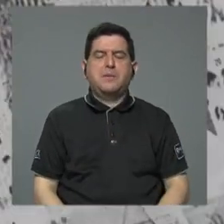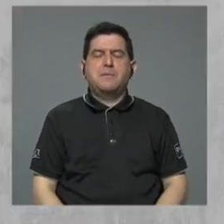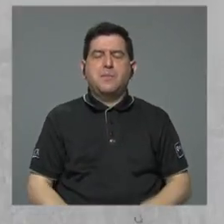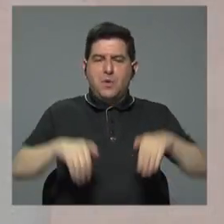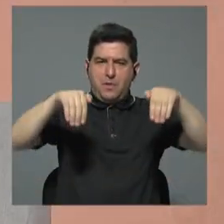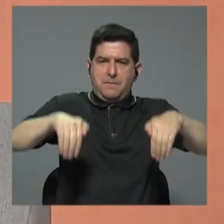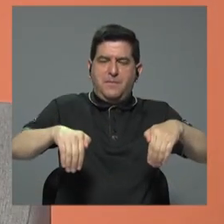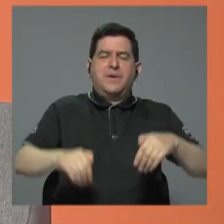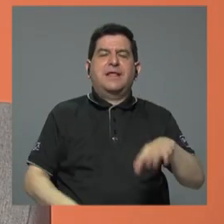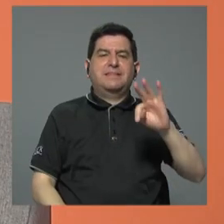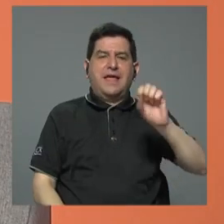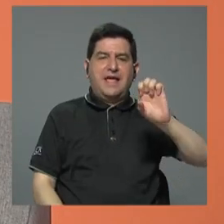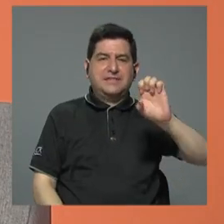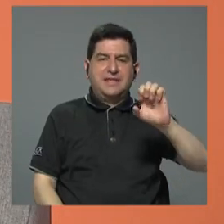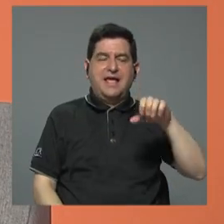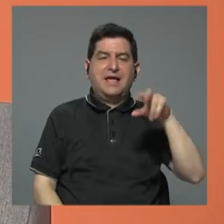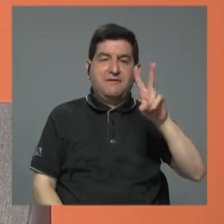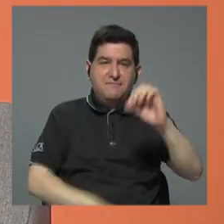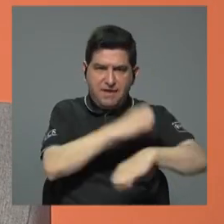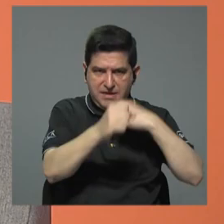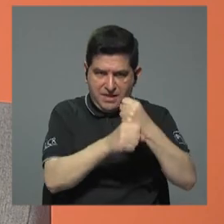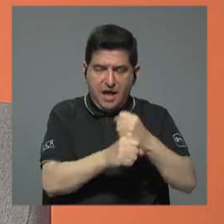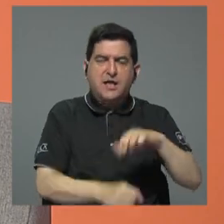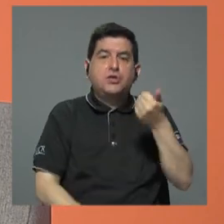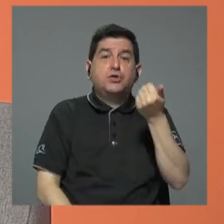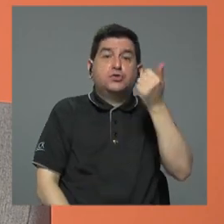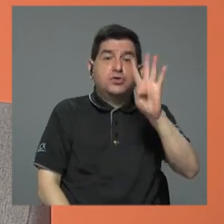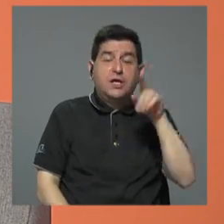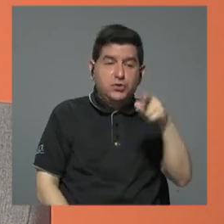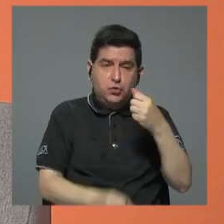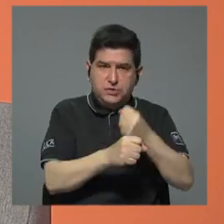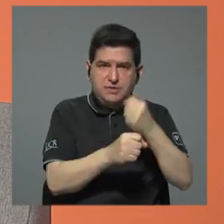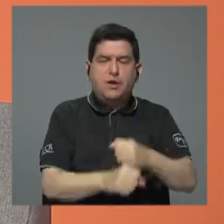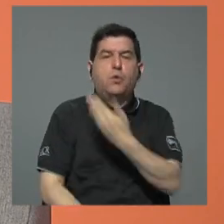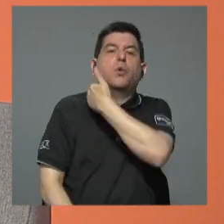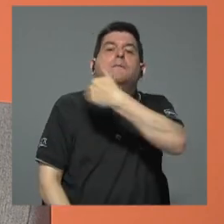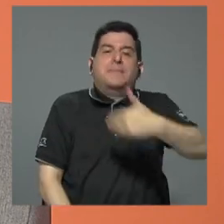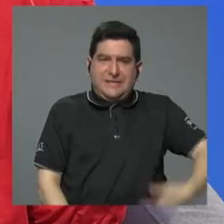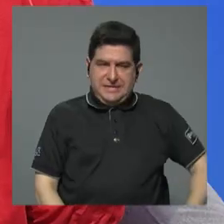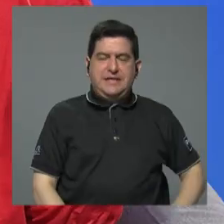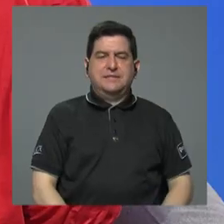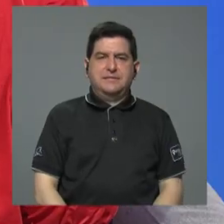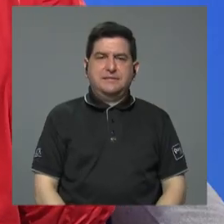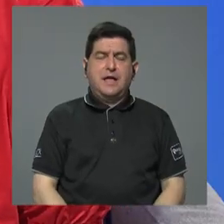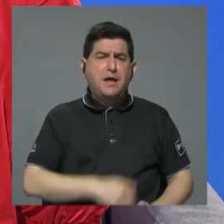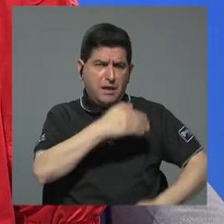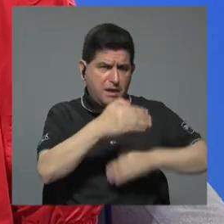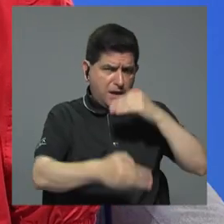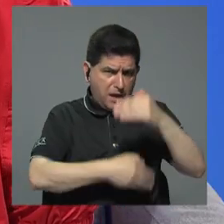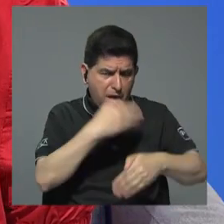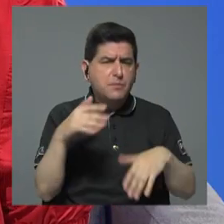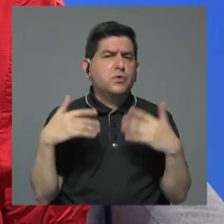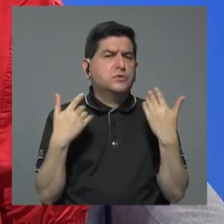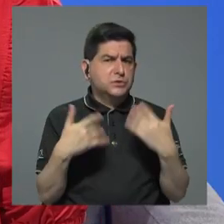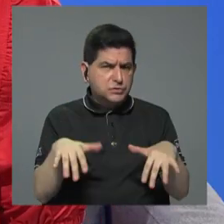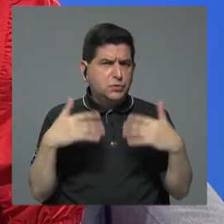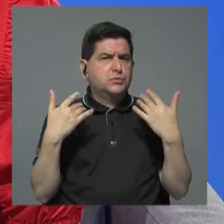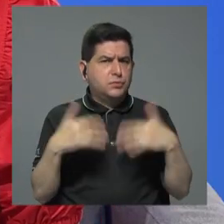Elecciones por más de 20 años y 14 de ellos se desempeñó como su presidente. Estuvo en procesos